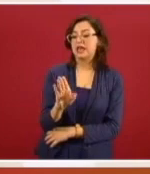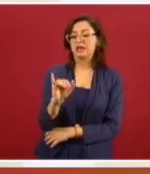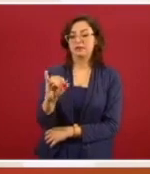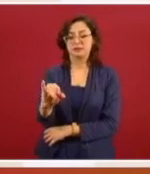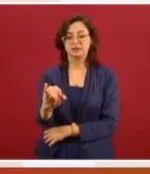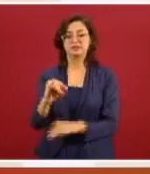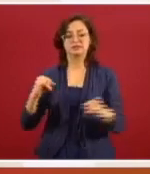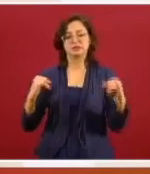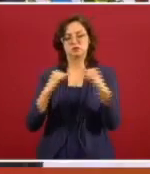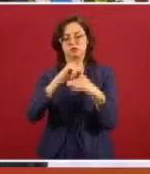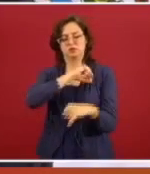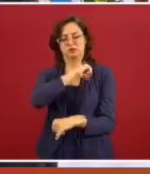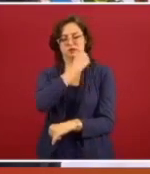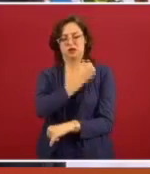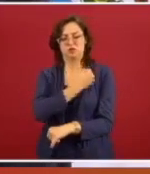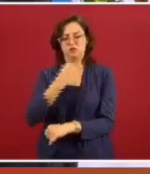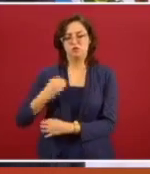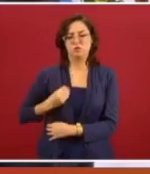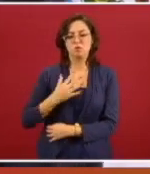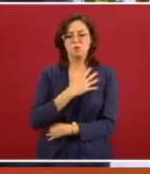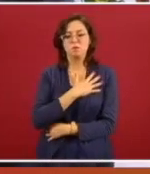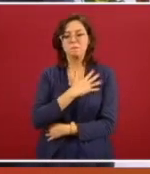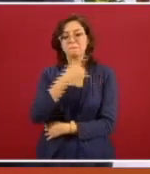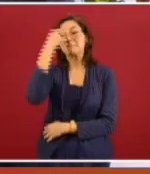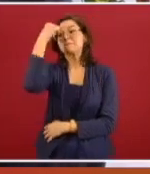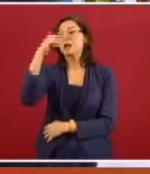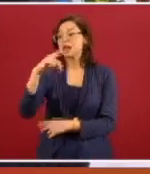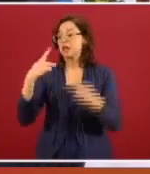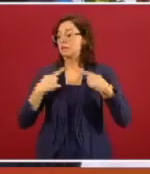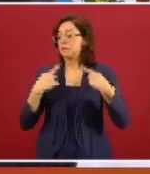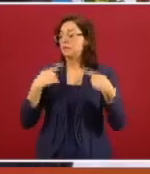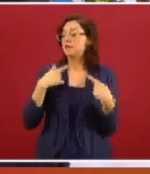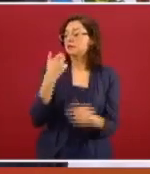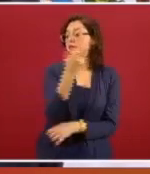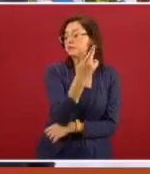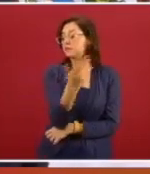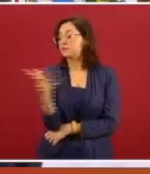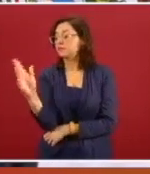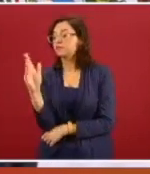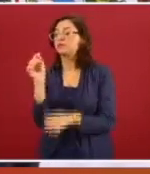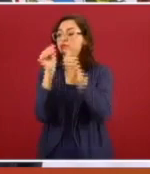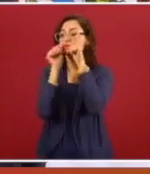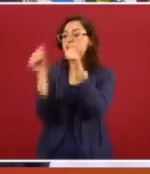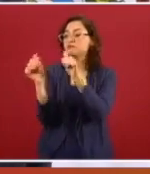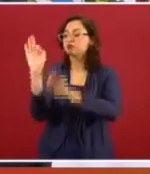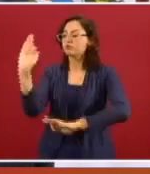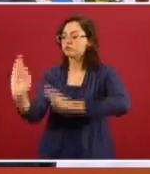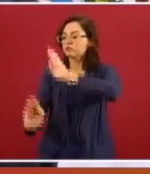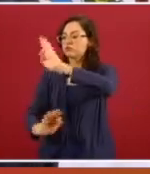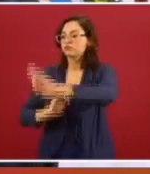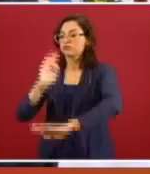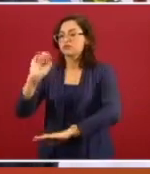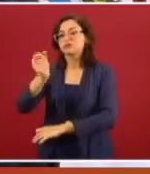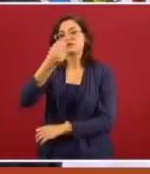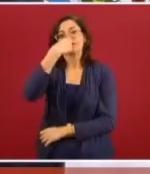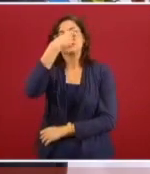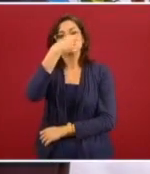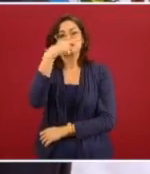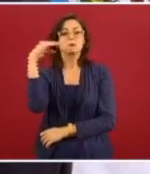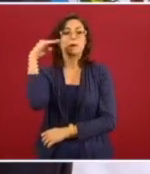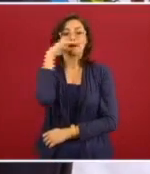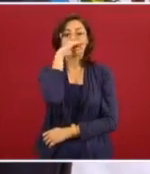INSABI, para garantizar la atención médica y medicamentos gratuitos a la